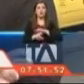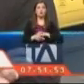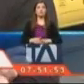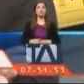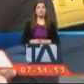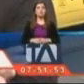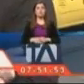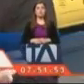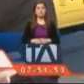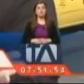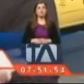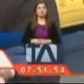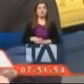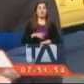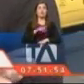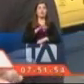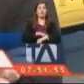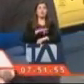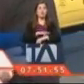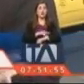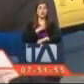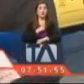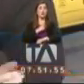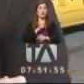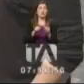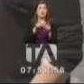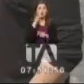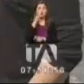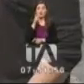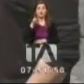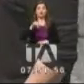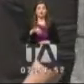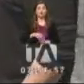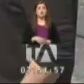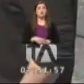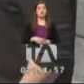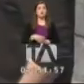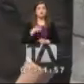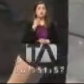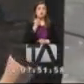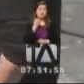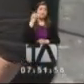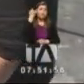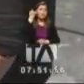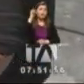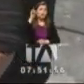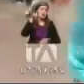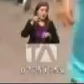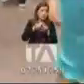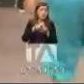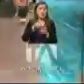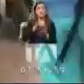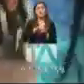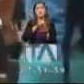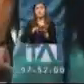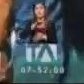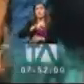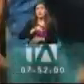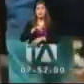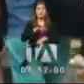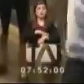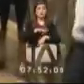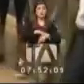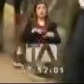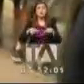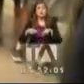sino solamente baños para el propio personal, no tienen baños públicos. Doom concuerda con la idea de que la no instalación de baterías sanitarias